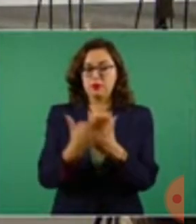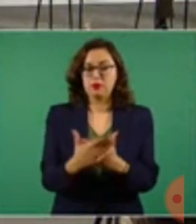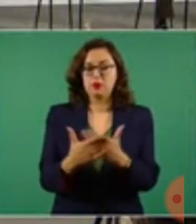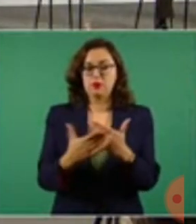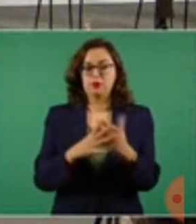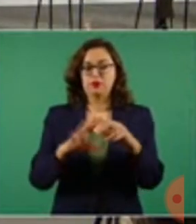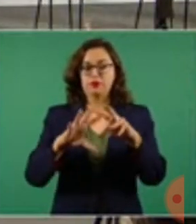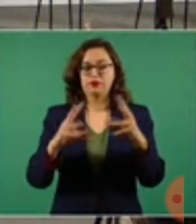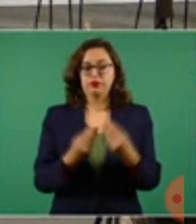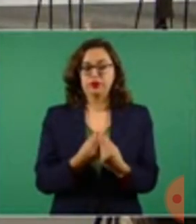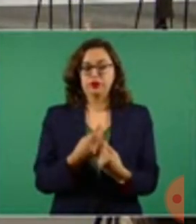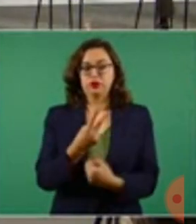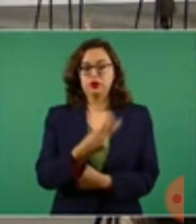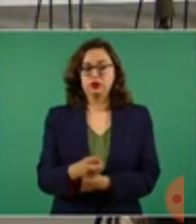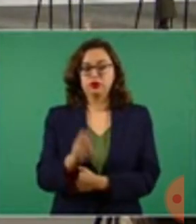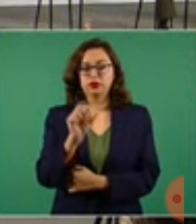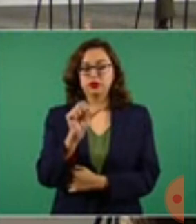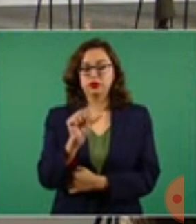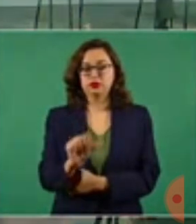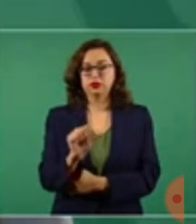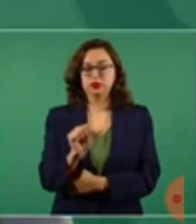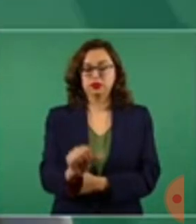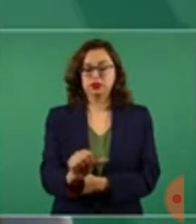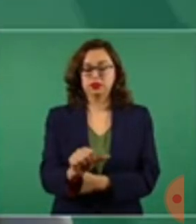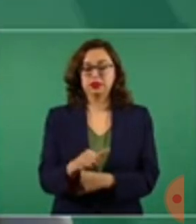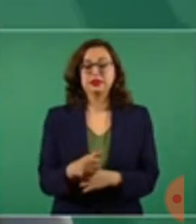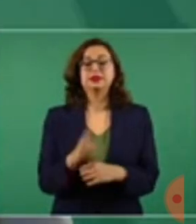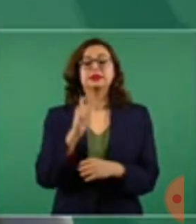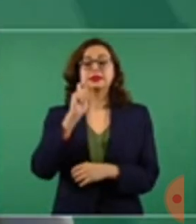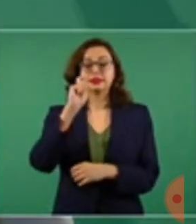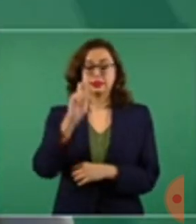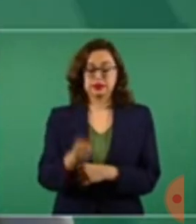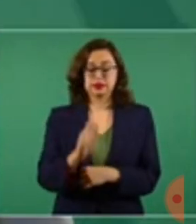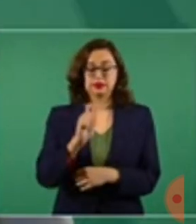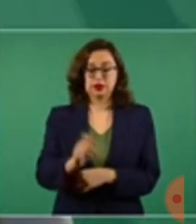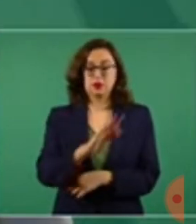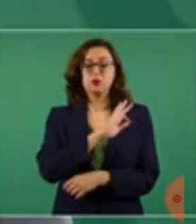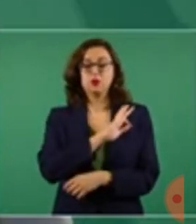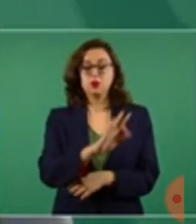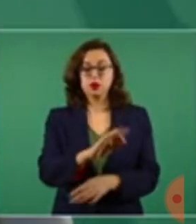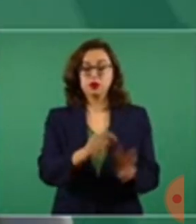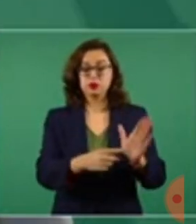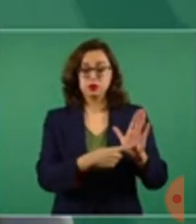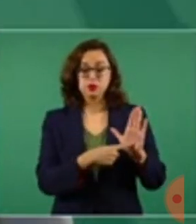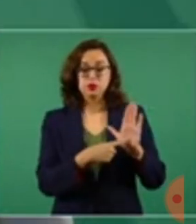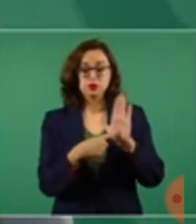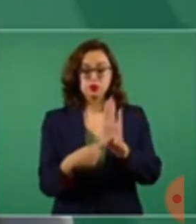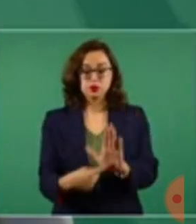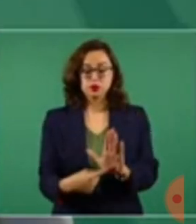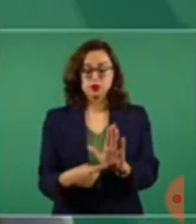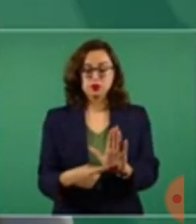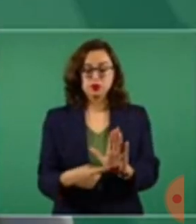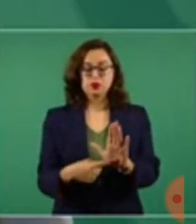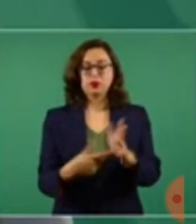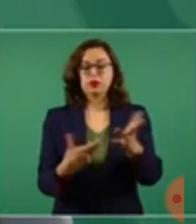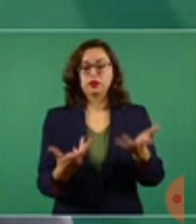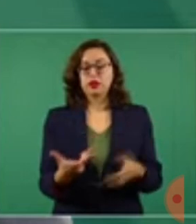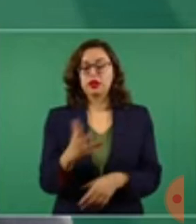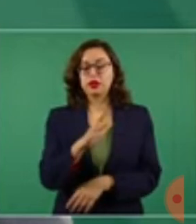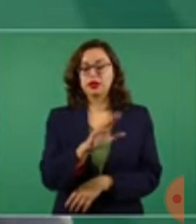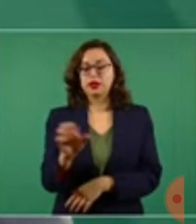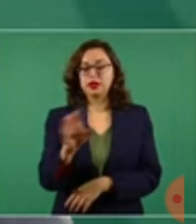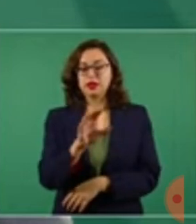total 216. Es decir, en estos ejemplos les hemos presentado que más de